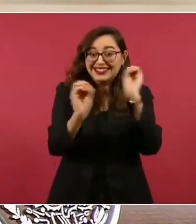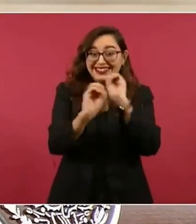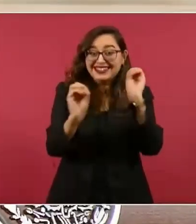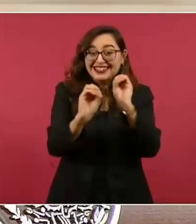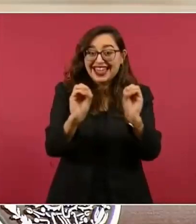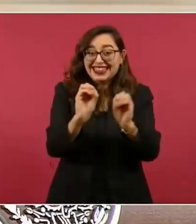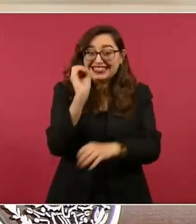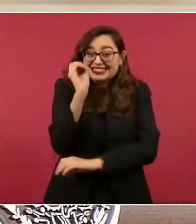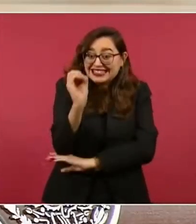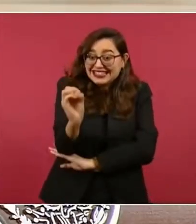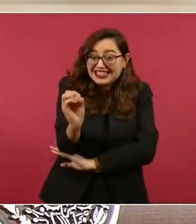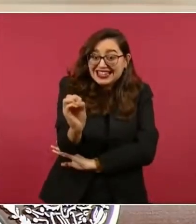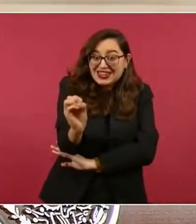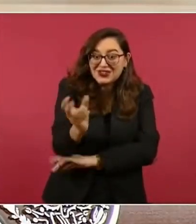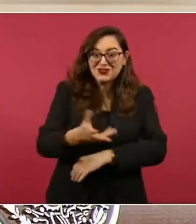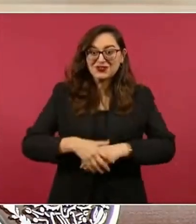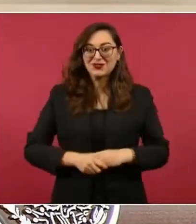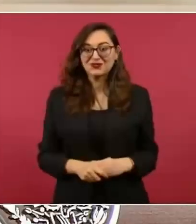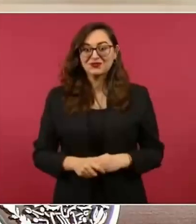Y durante años